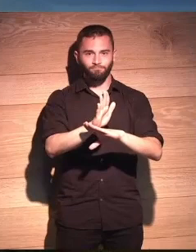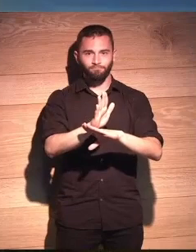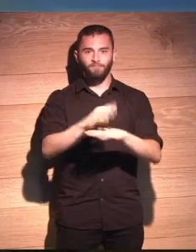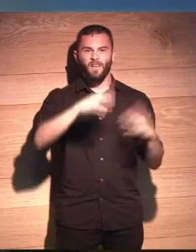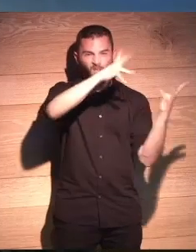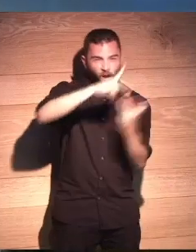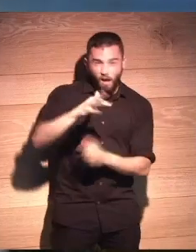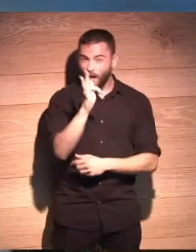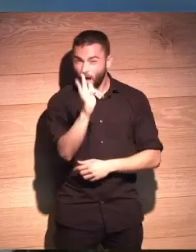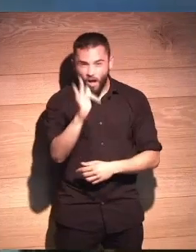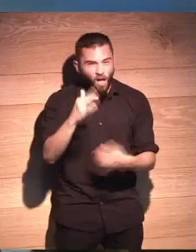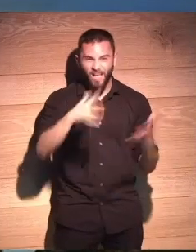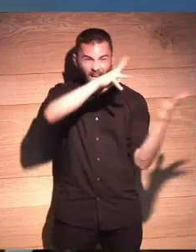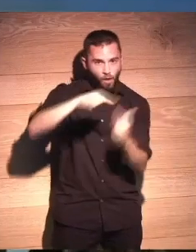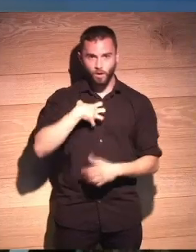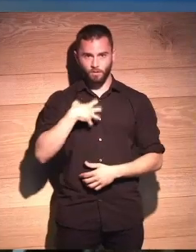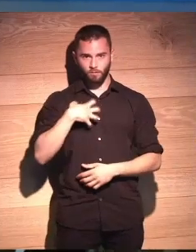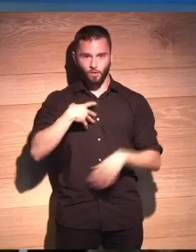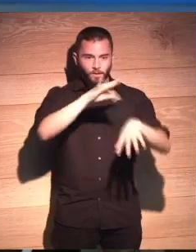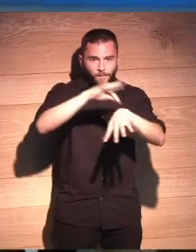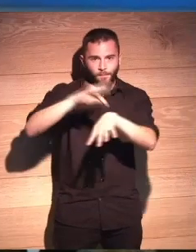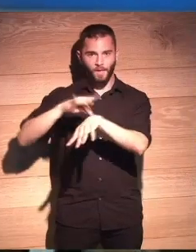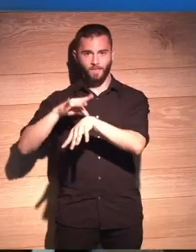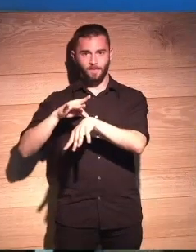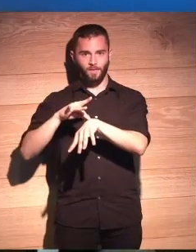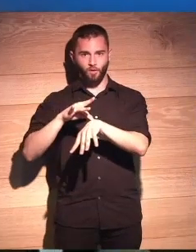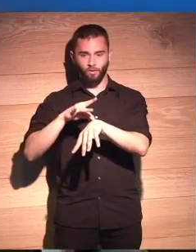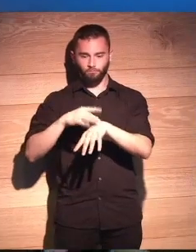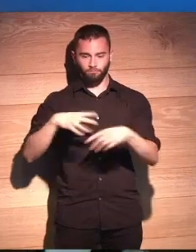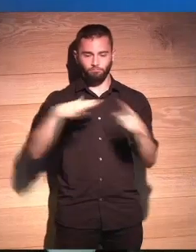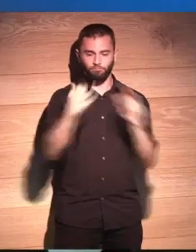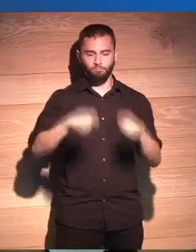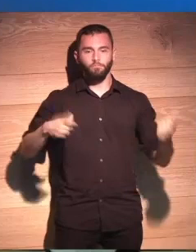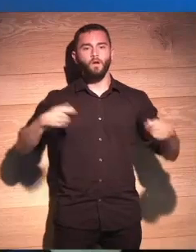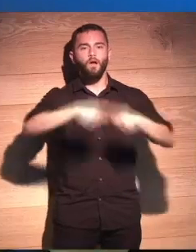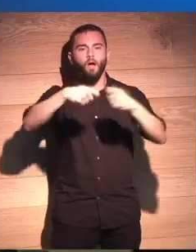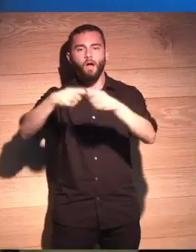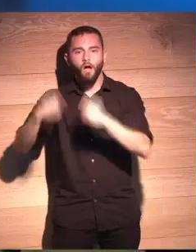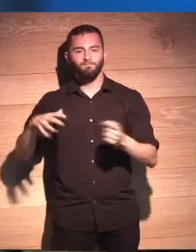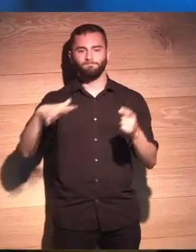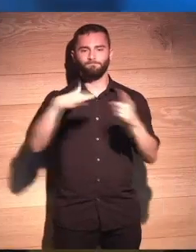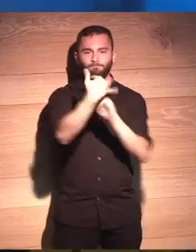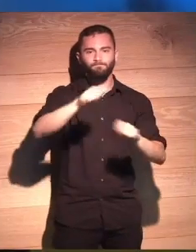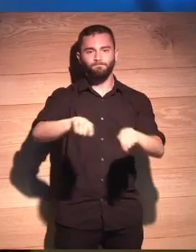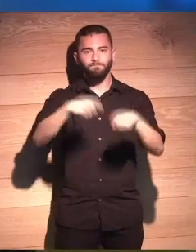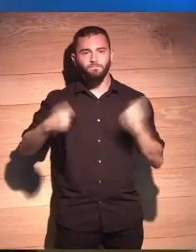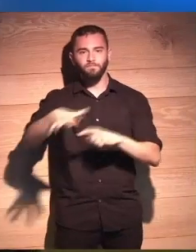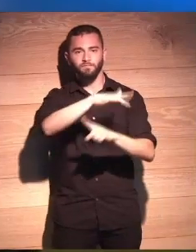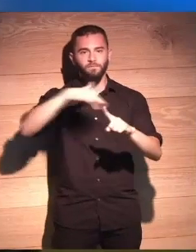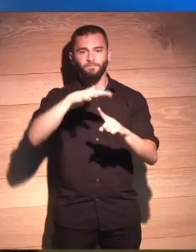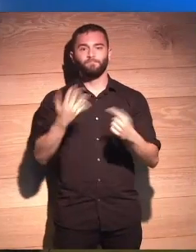la humanidad. Médicos, en la gestión de catástrofes naturales, medioambientales, o